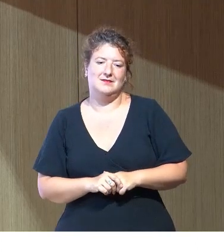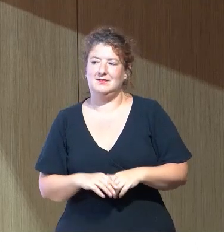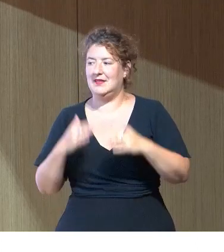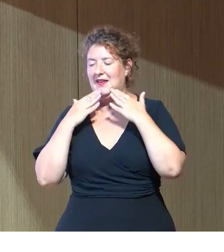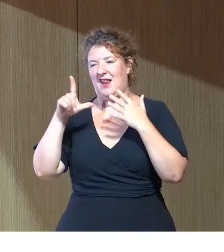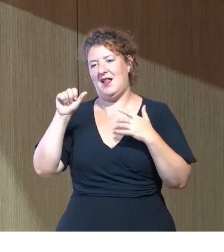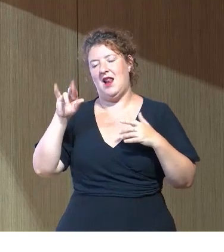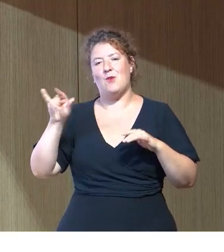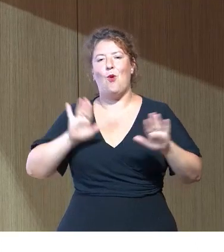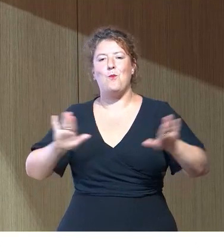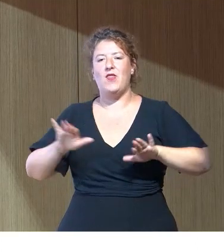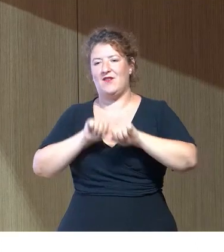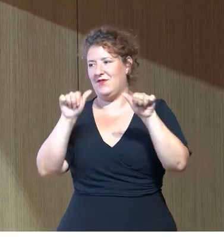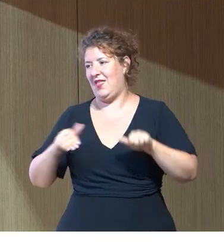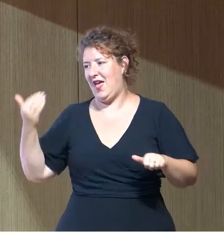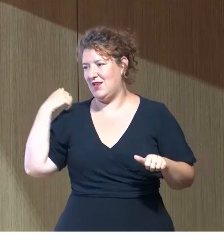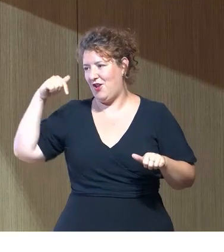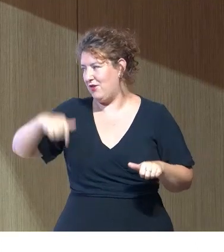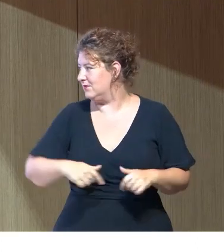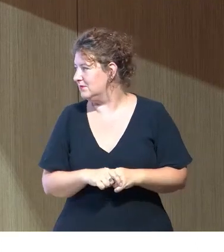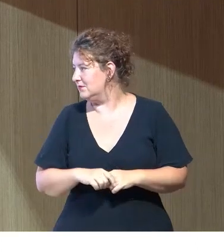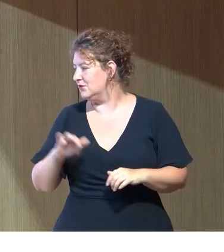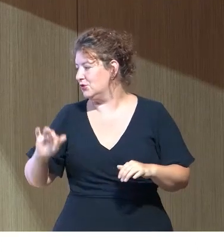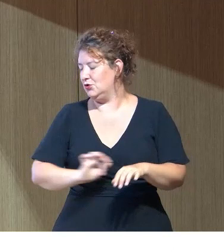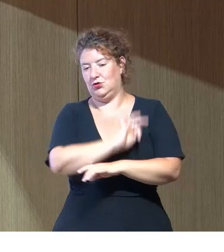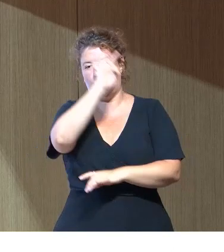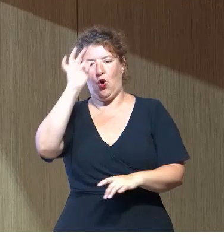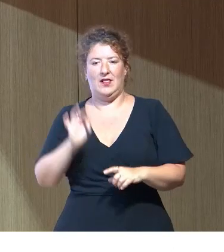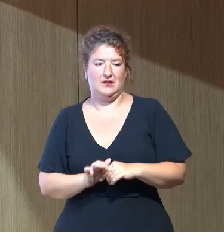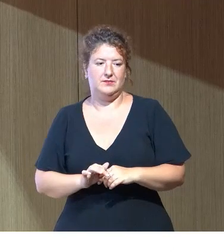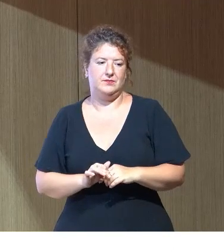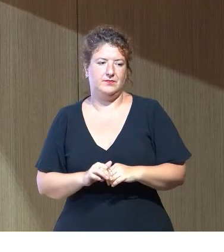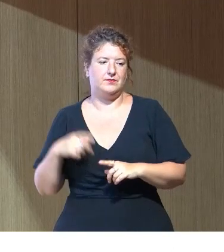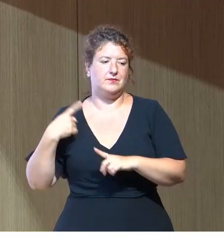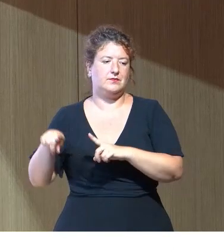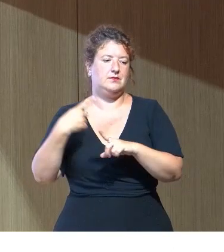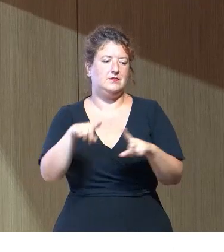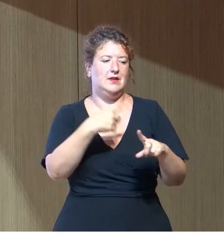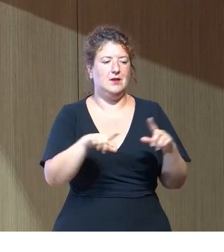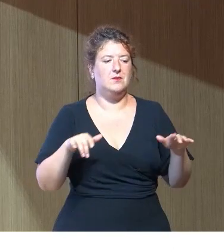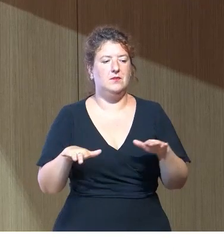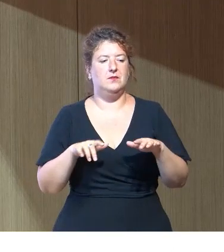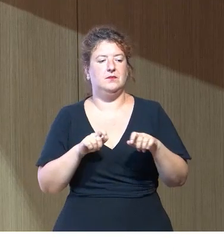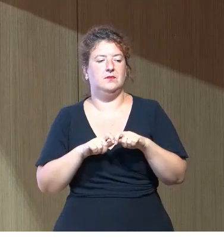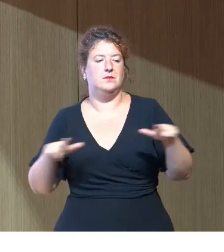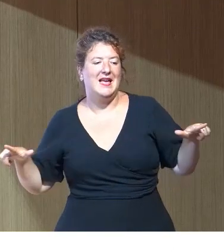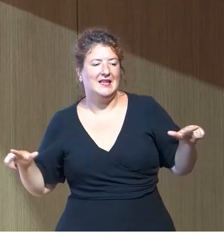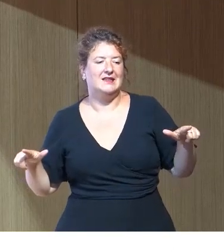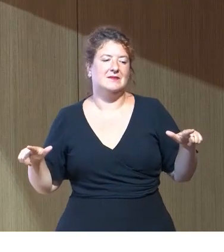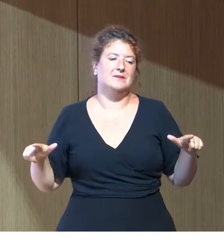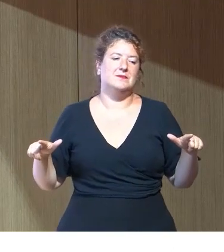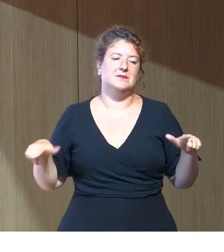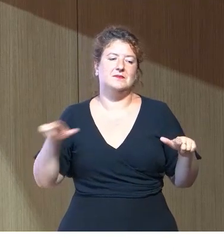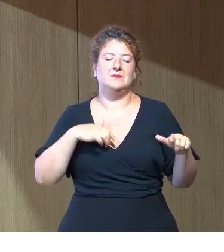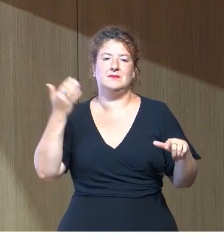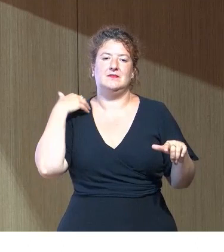tu excelente moderación desde ayer que hemos estado todo el día en las distintas mesas con el fin de la jornada